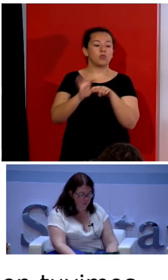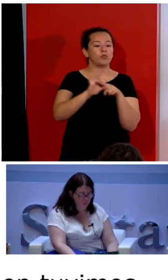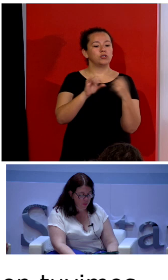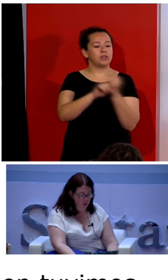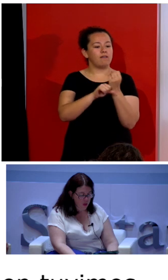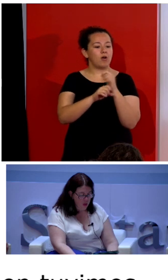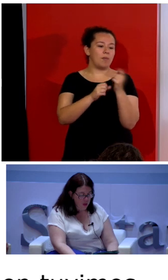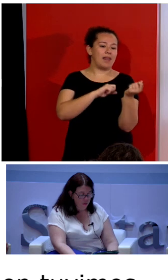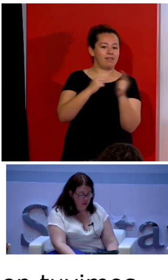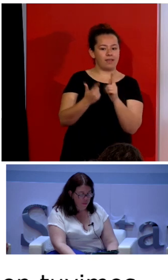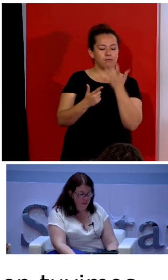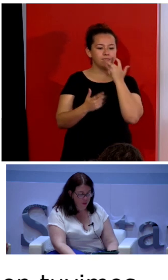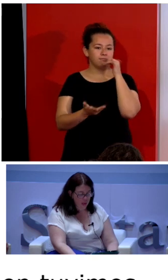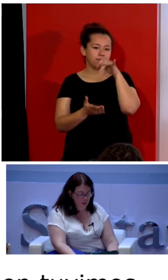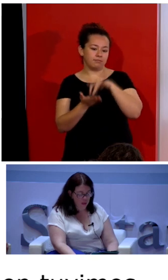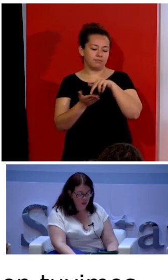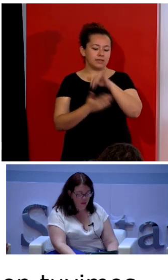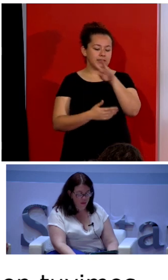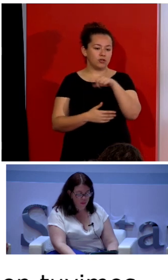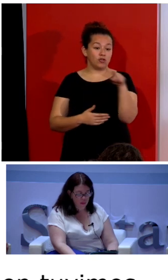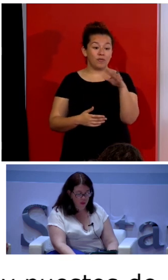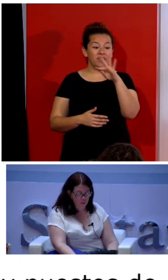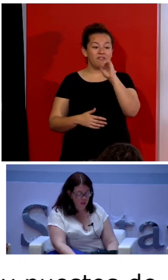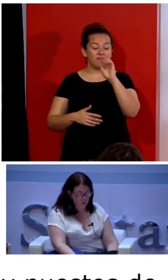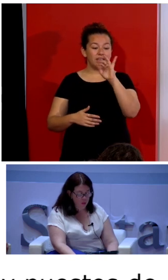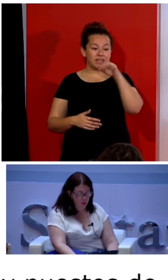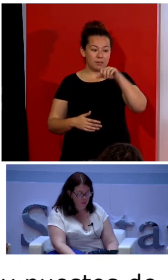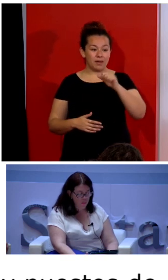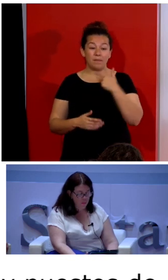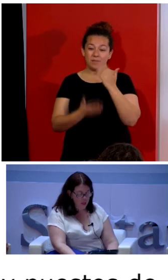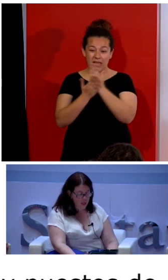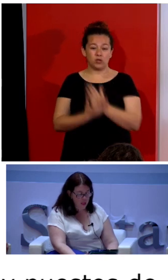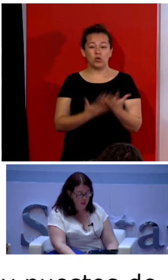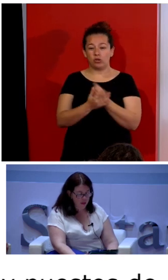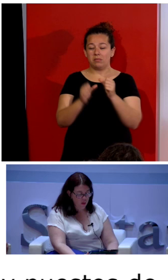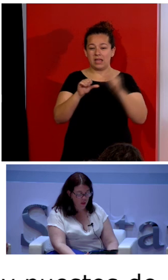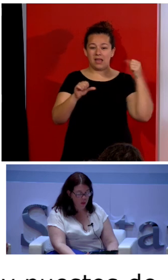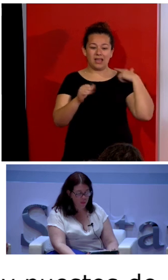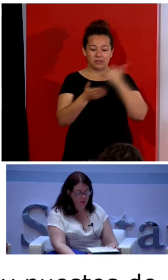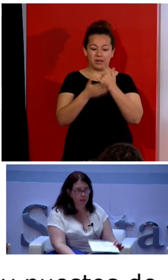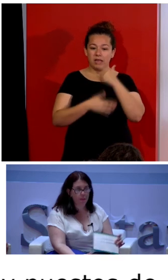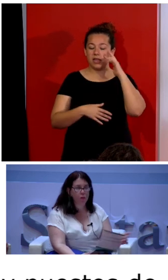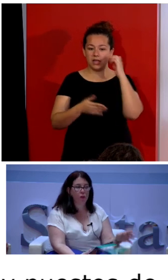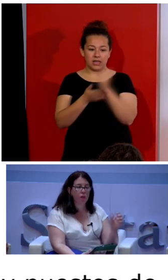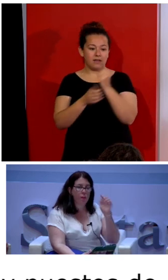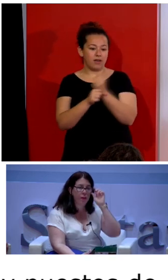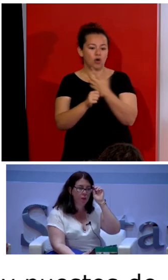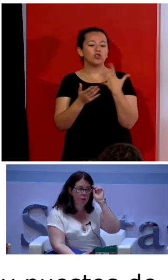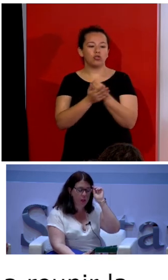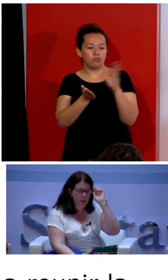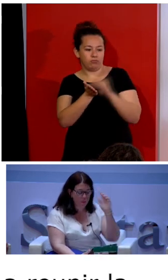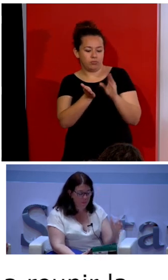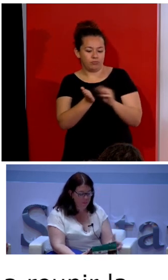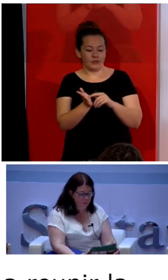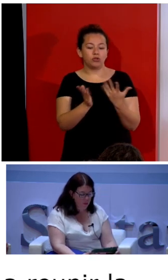parecidos. Fátima me ayudó a reunir toda la información de mis estudios, de mi experiencia de trabajo y lo presentamos todo en el plazo que